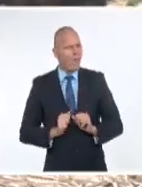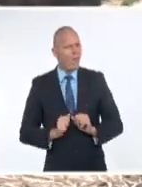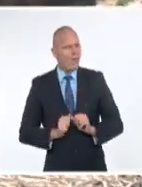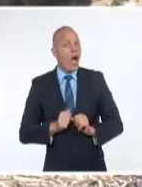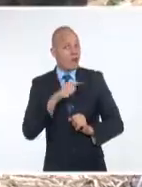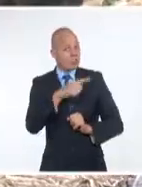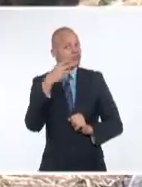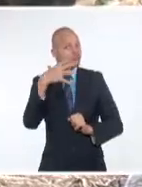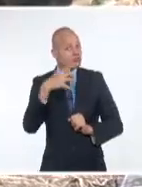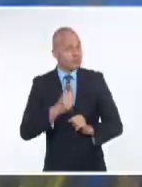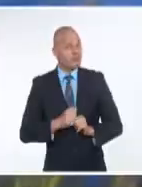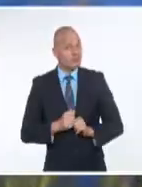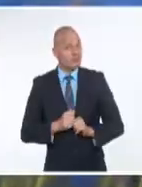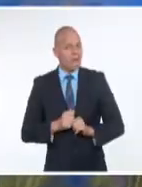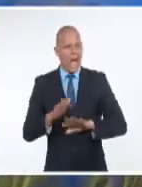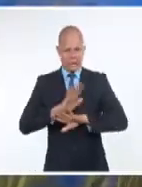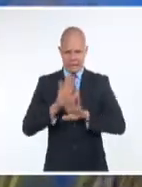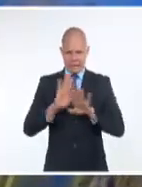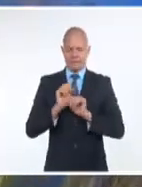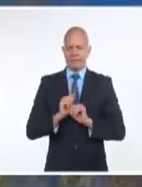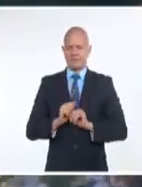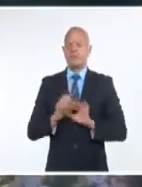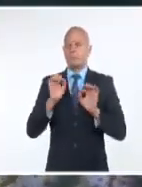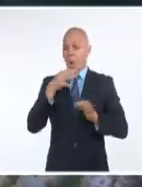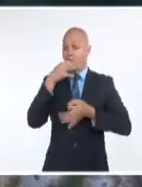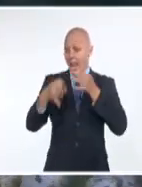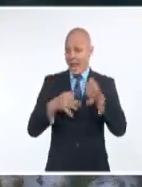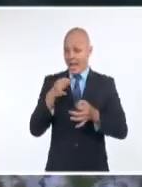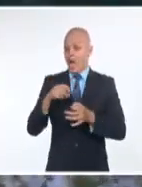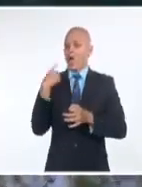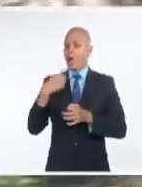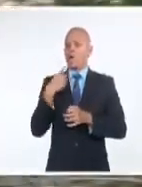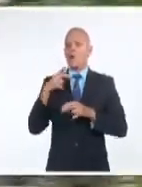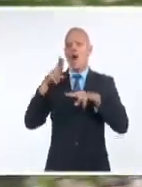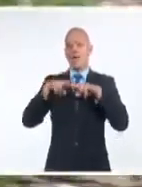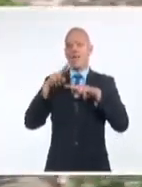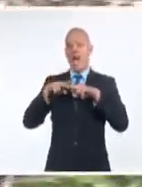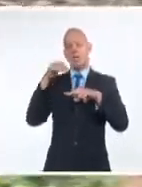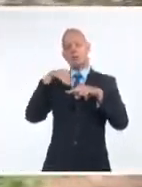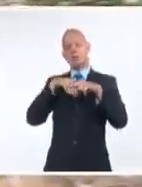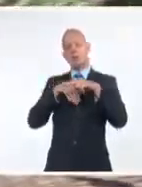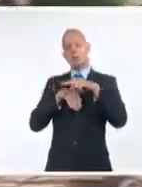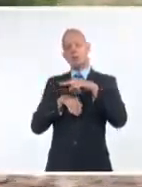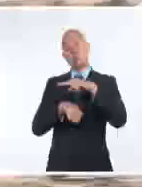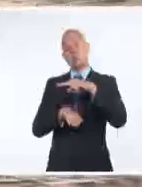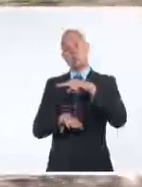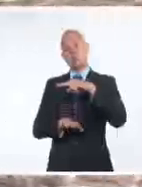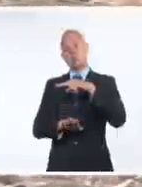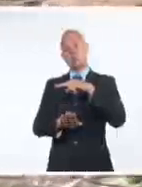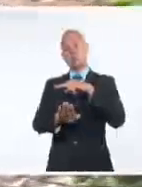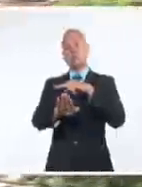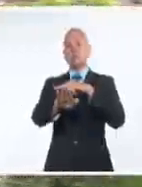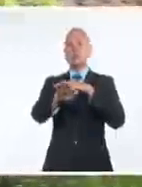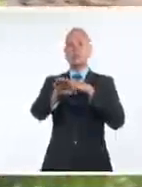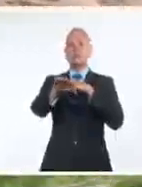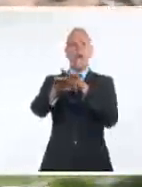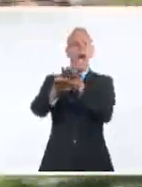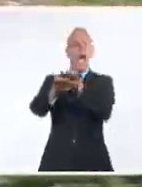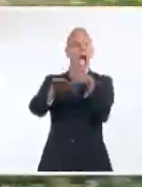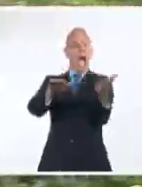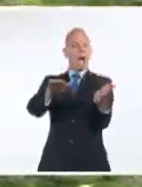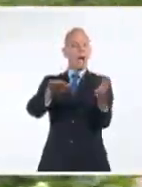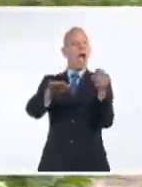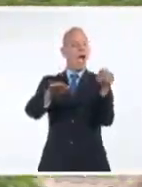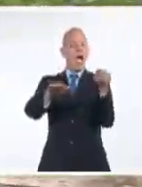lo que sabíamos. A pocos metros de la vía monumental y a minutos del túnel está la batería de costa número uno, la única